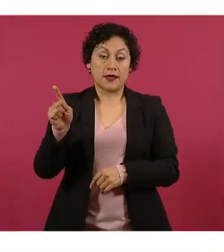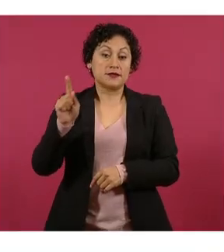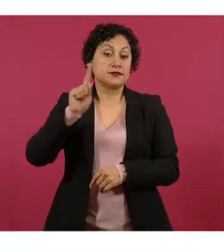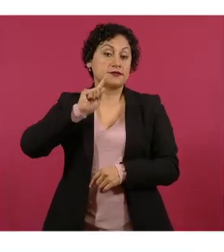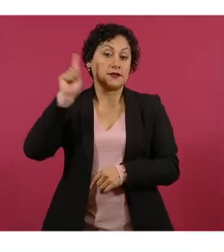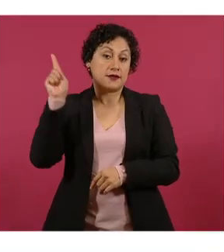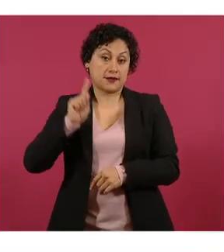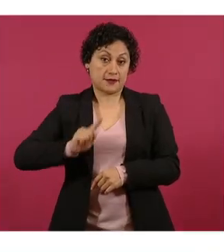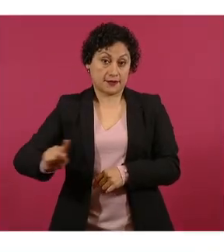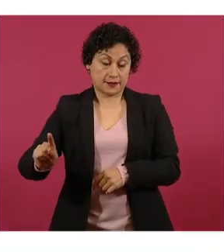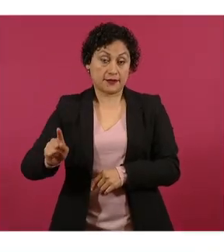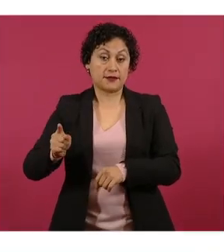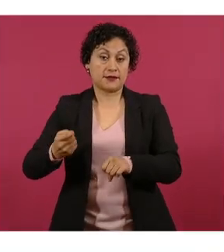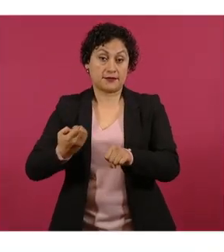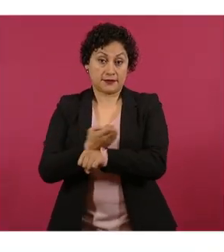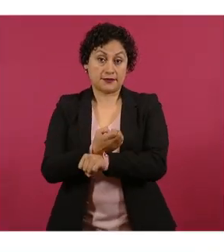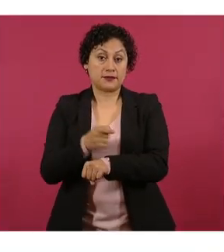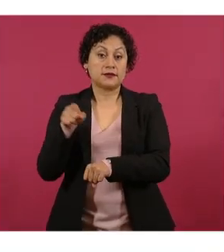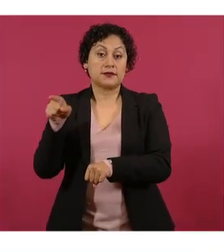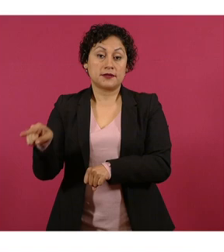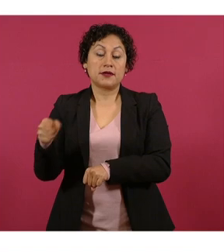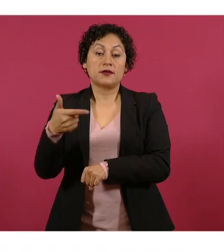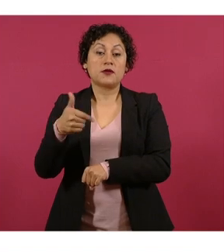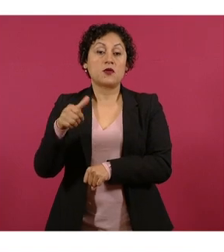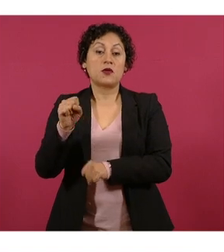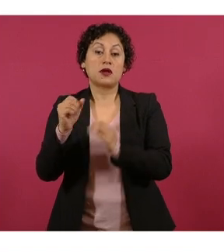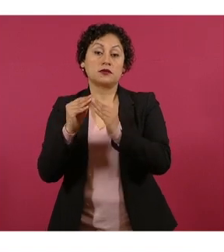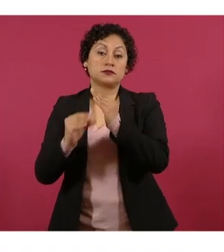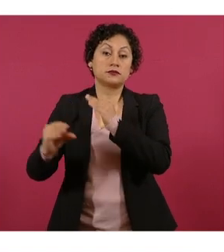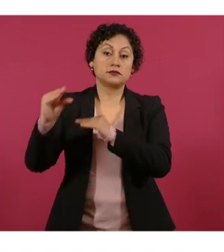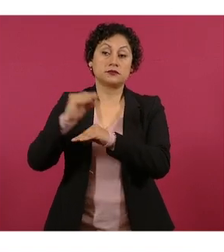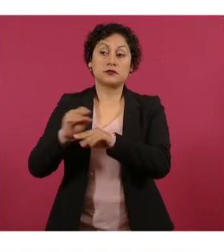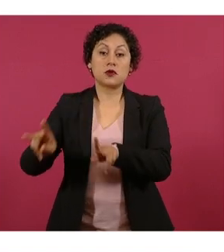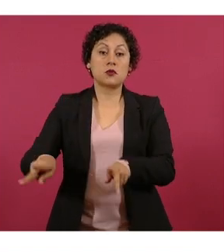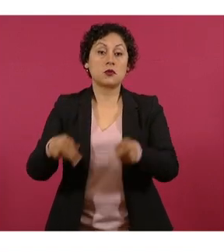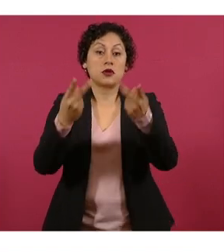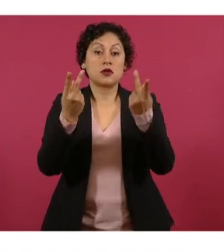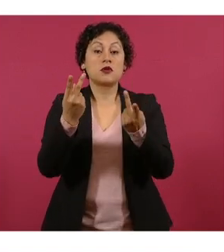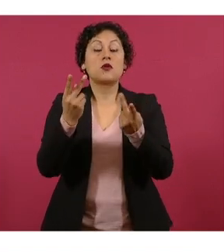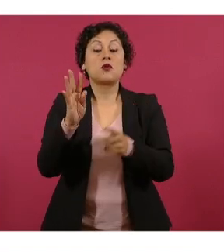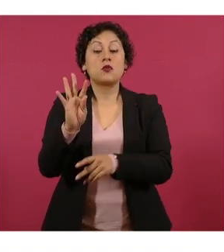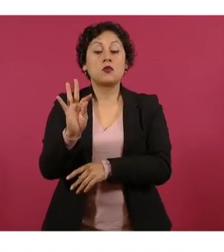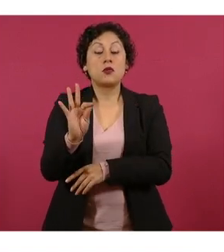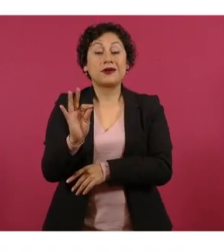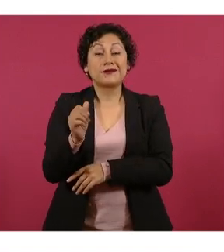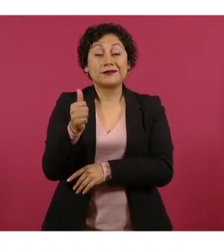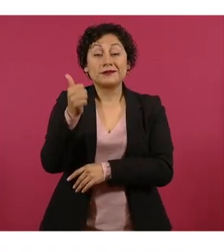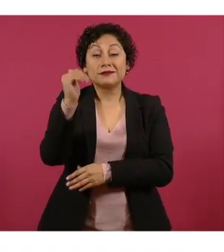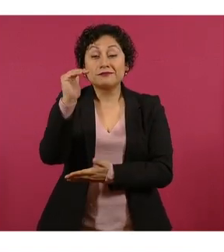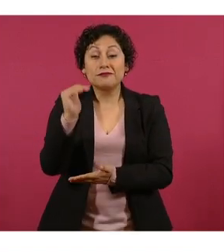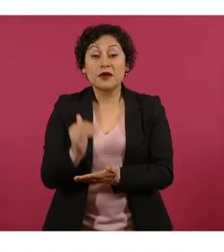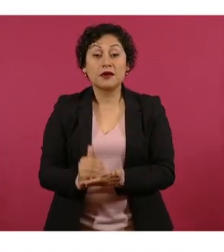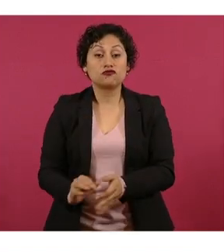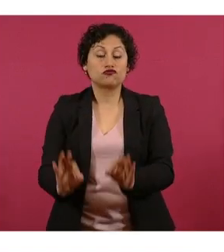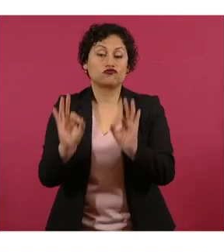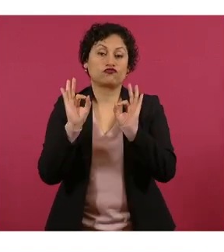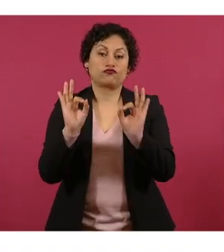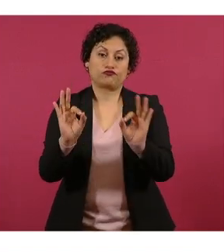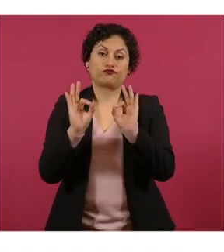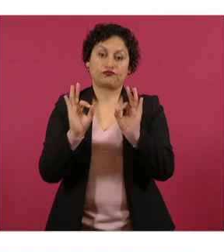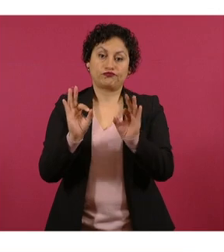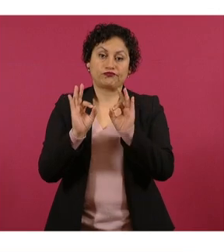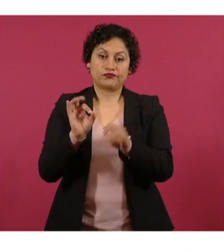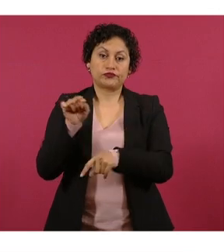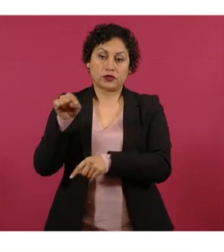Zacatecas, en el tema del gas estacionario ofreció el litro 46 centavos por debajo del precio máximo en su